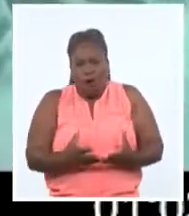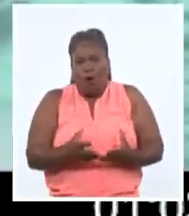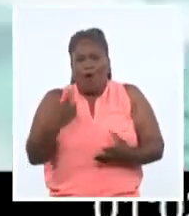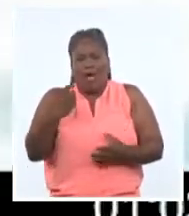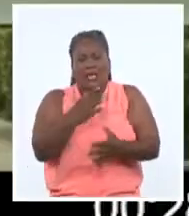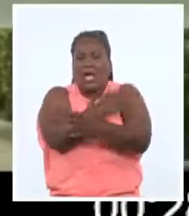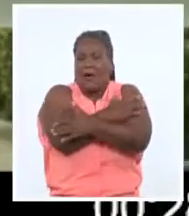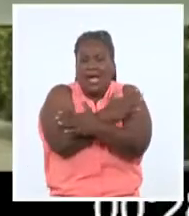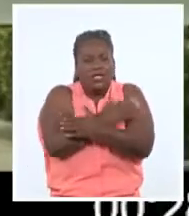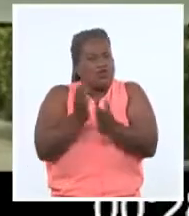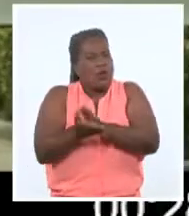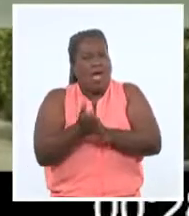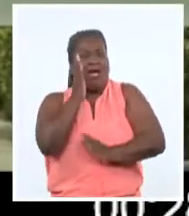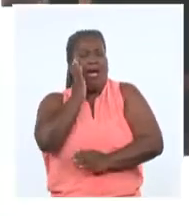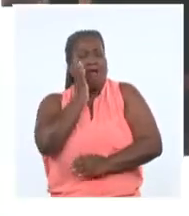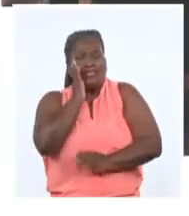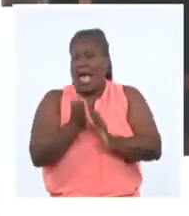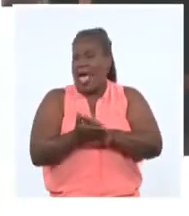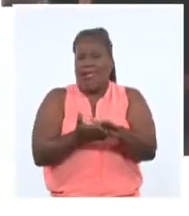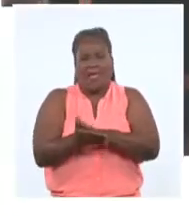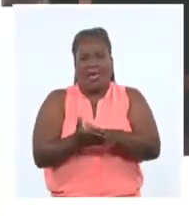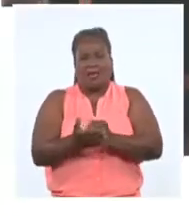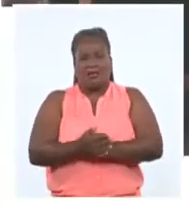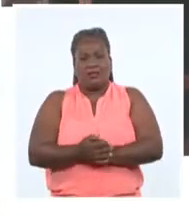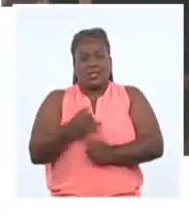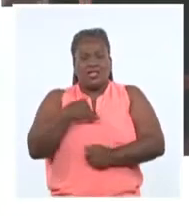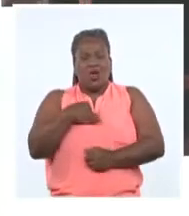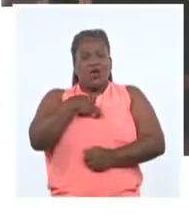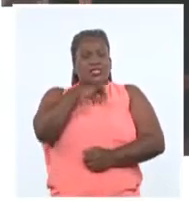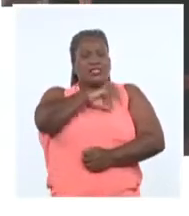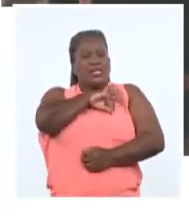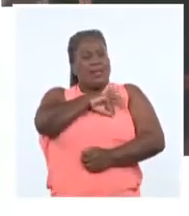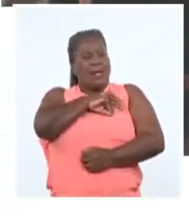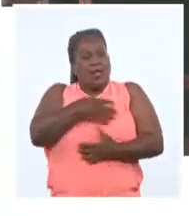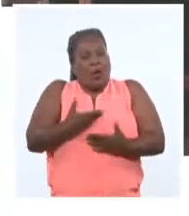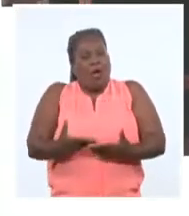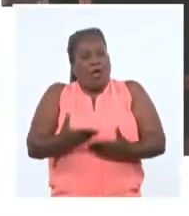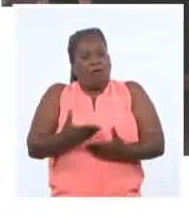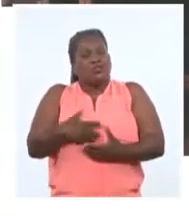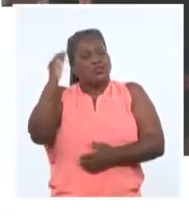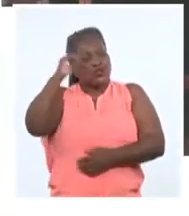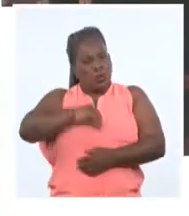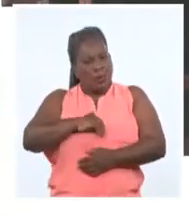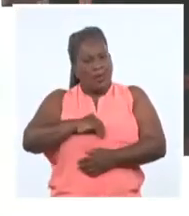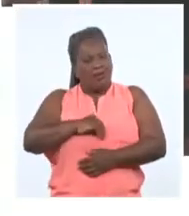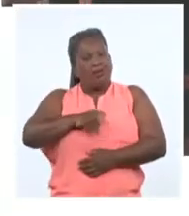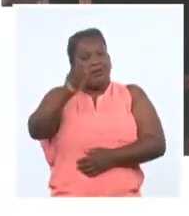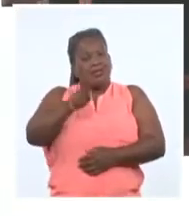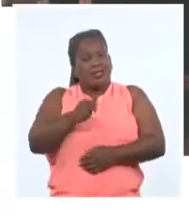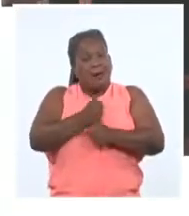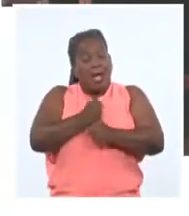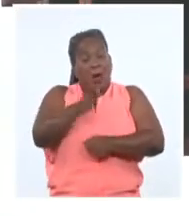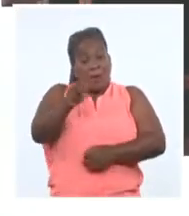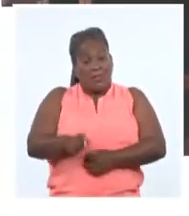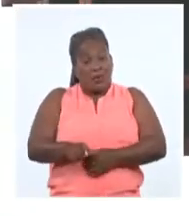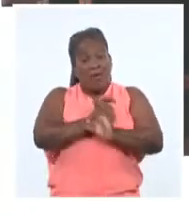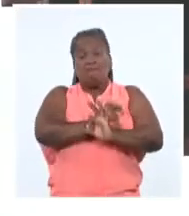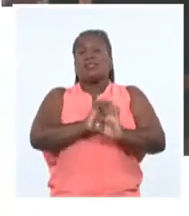abrazos, de afectos. Me queda el sentimiento de que conocí seres humanos